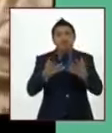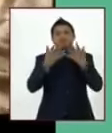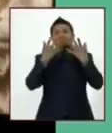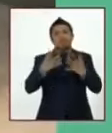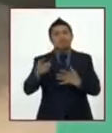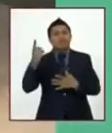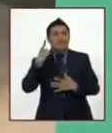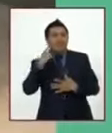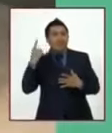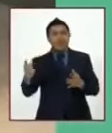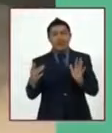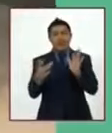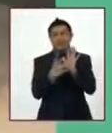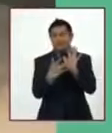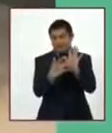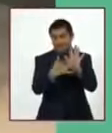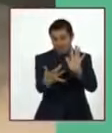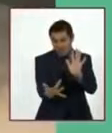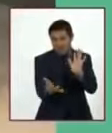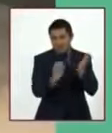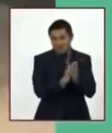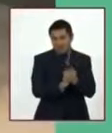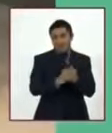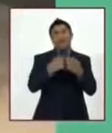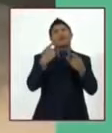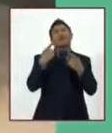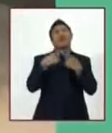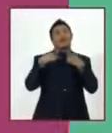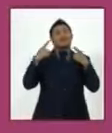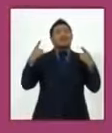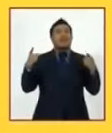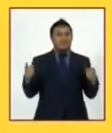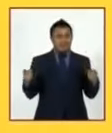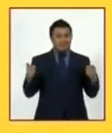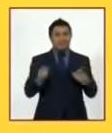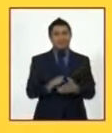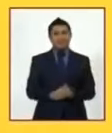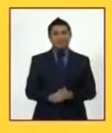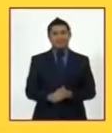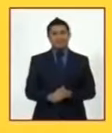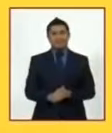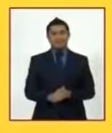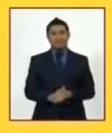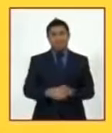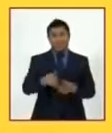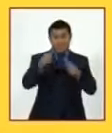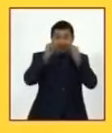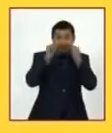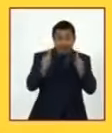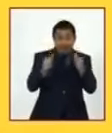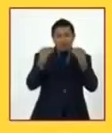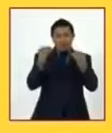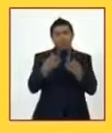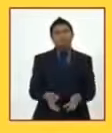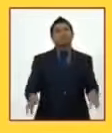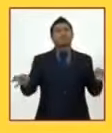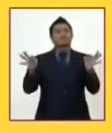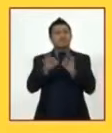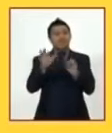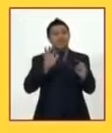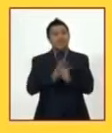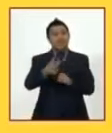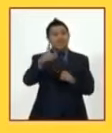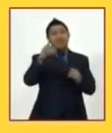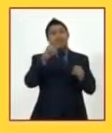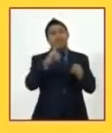totalmente de todo lo que sería contacto con lógica y razón. ¿Se fijaron? Es muy importante la